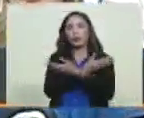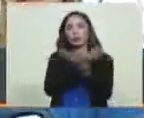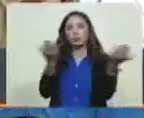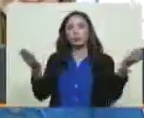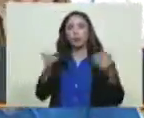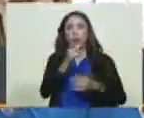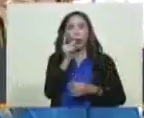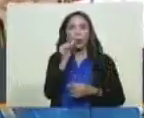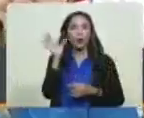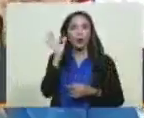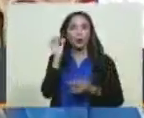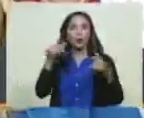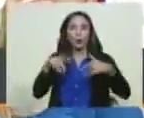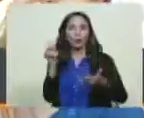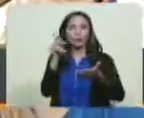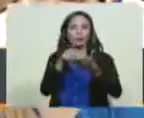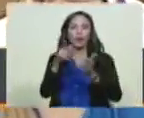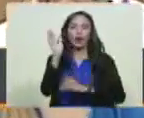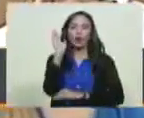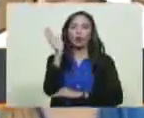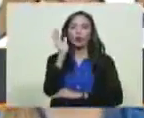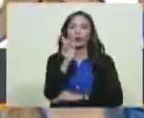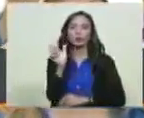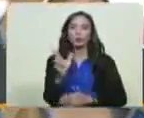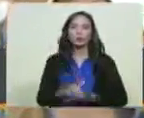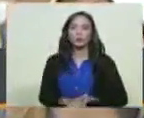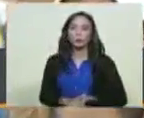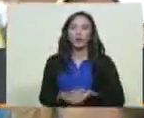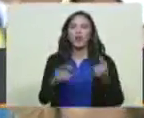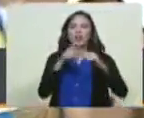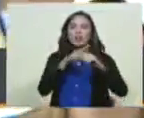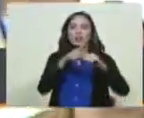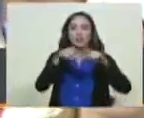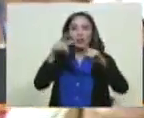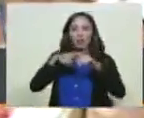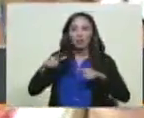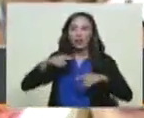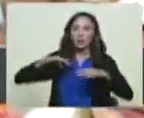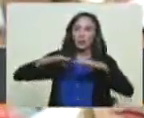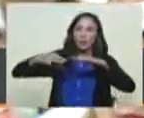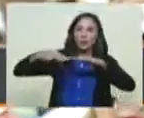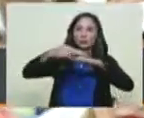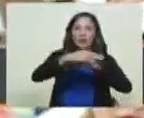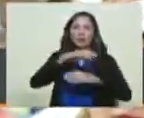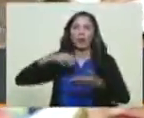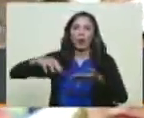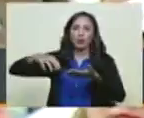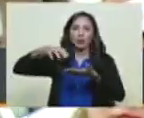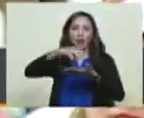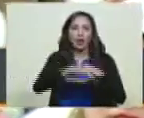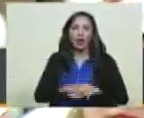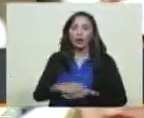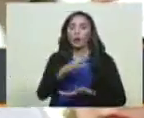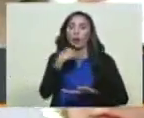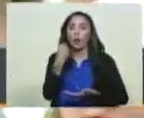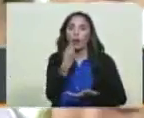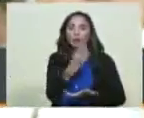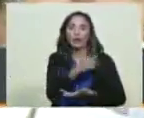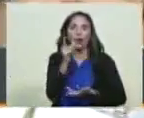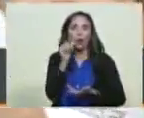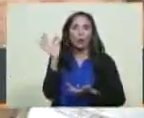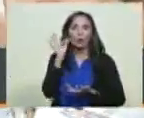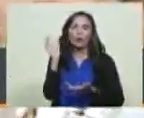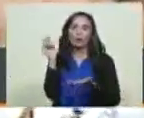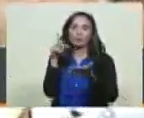que nos encontramos acá delegados territoriales sectoriales todos los sectores mujeres jóvenes que hoy están